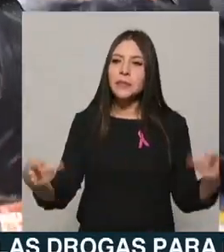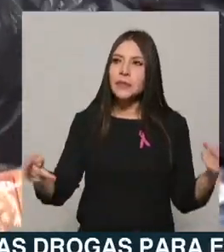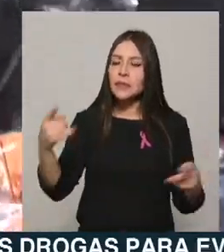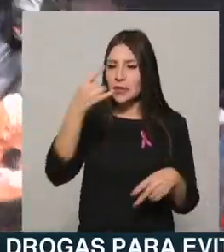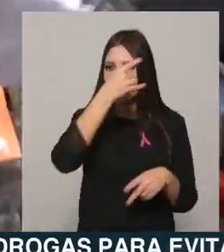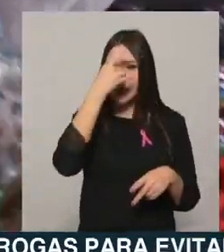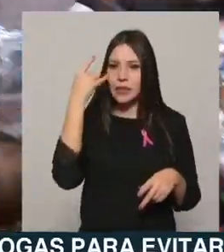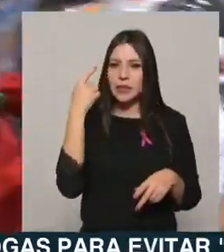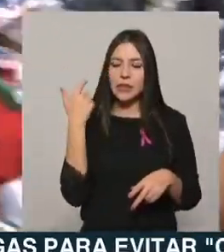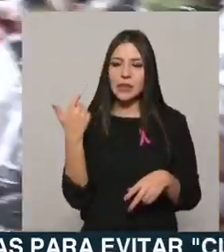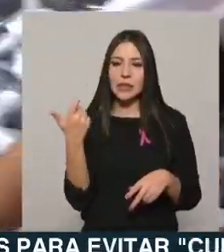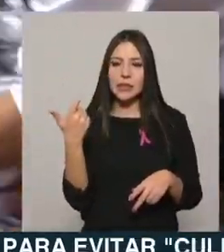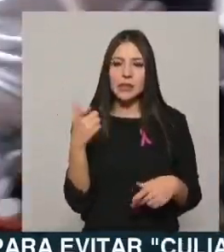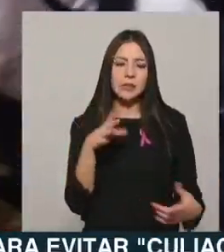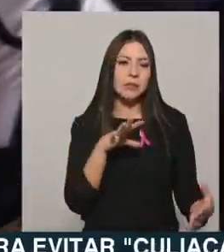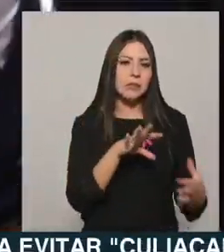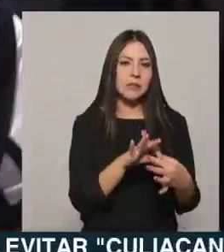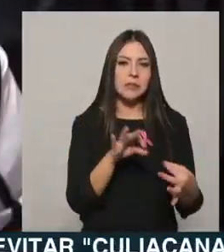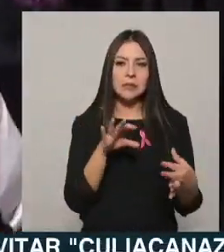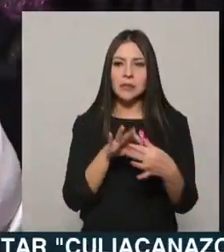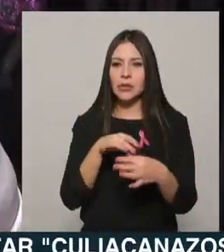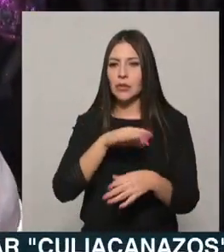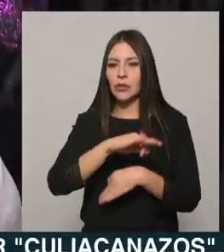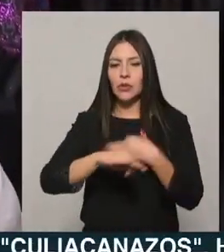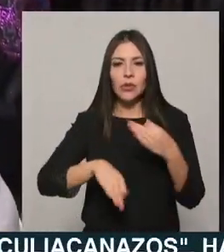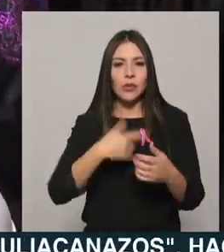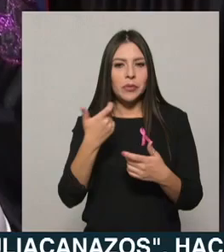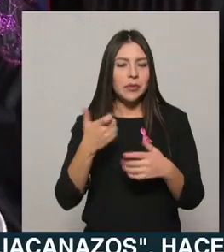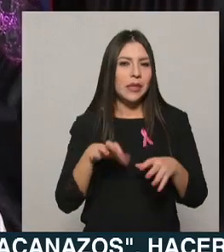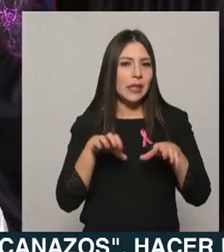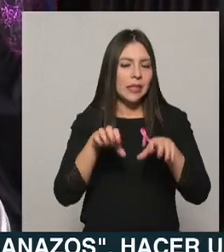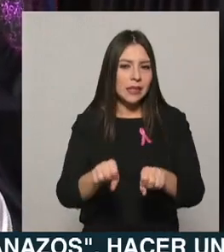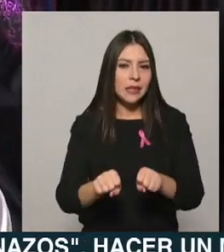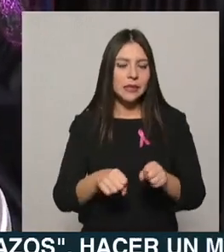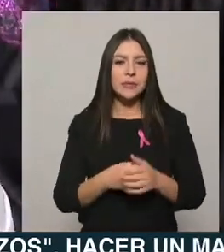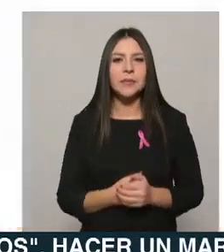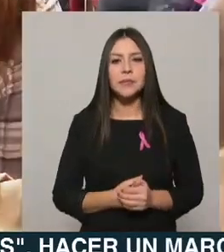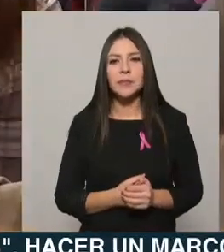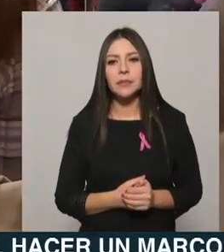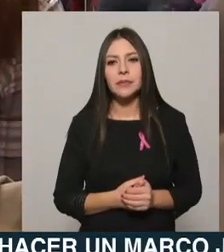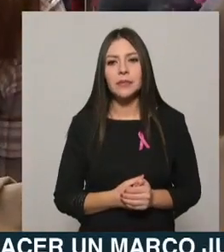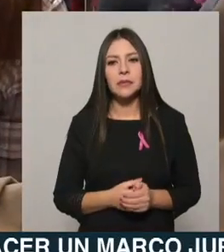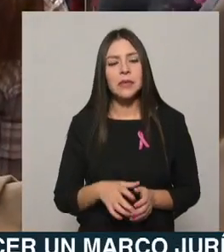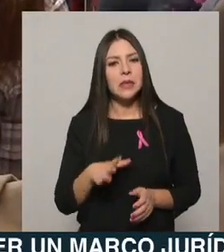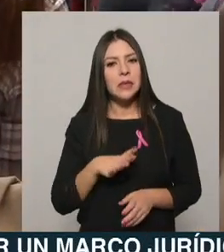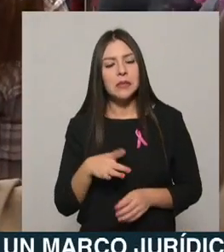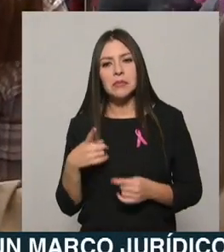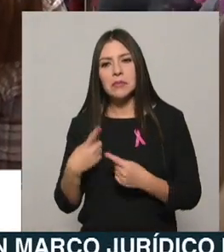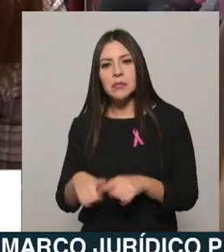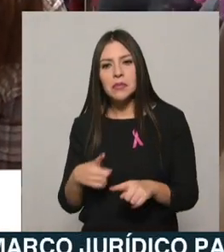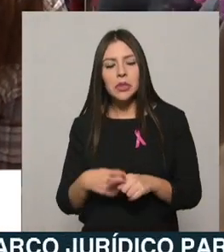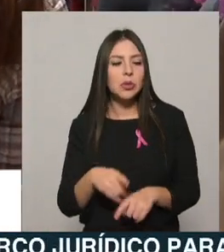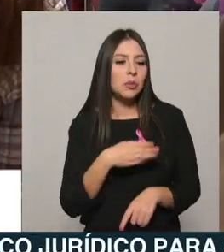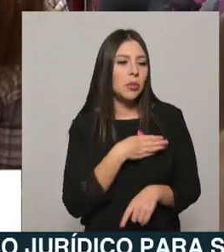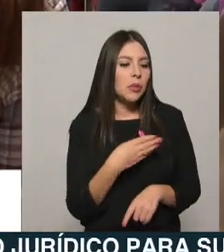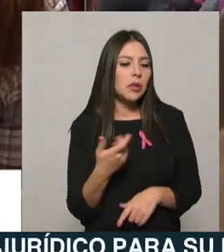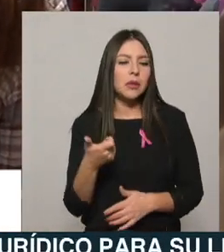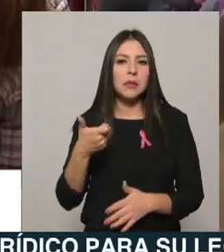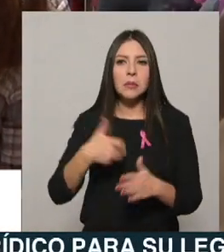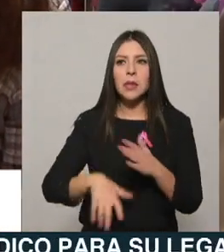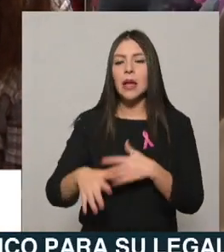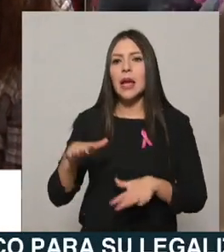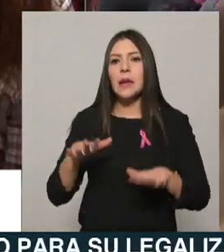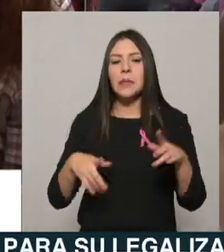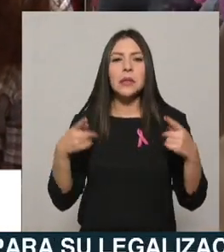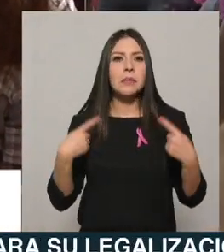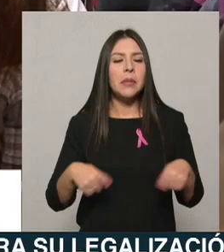se ajusta a todos los bolsillos. Hay de todo, de calidad, de precio, muchas veces a lo mejor la gente